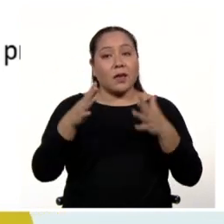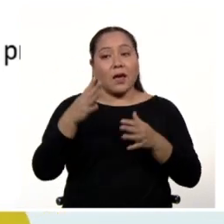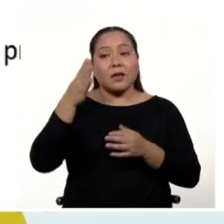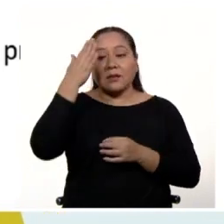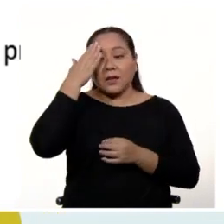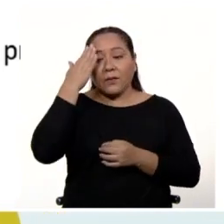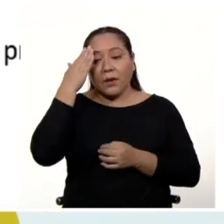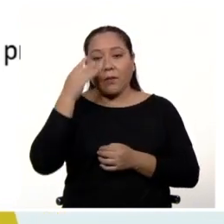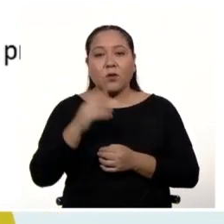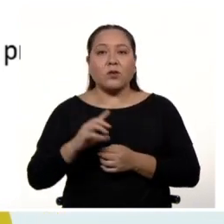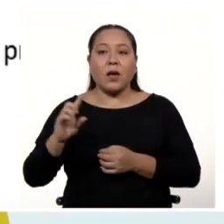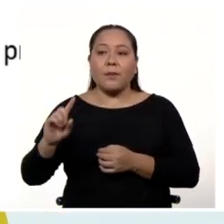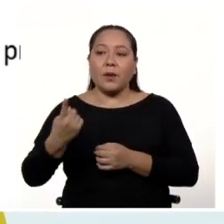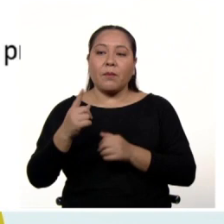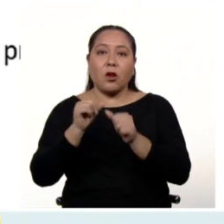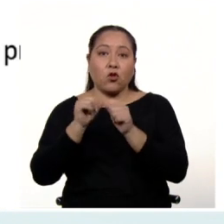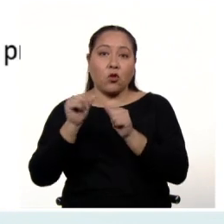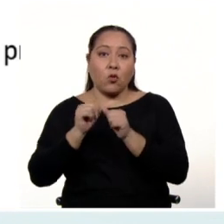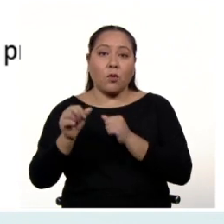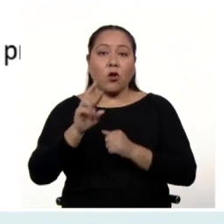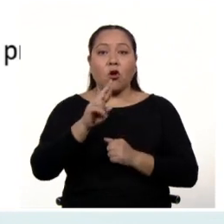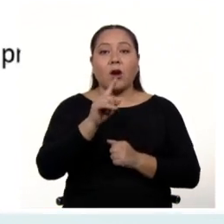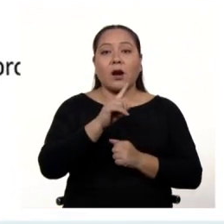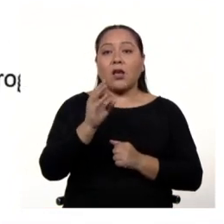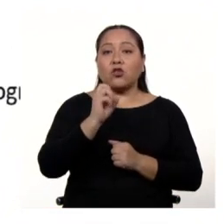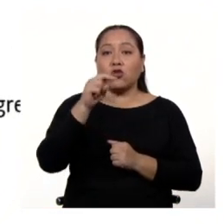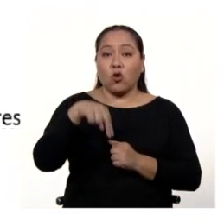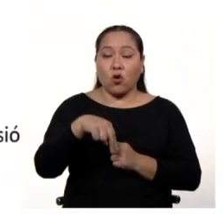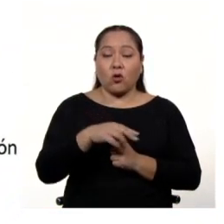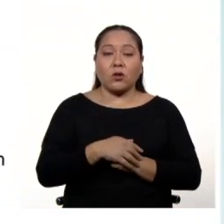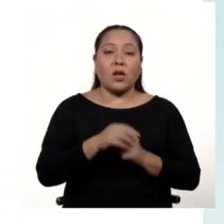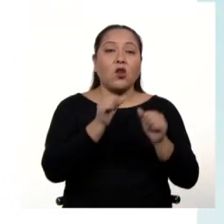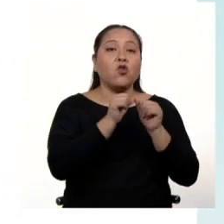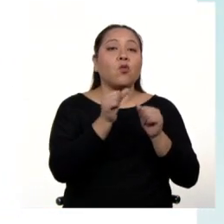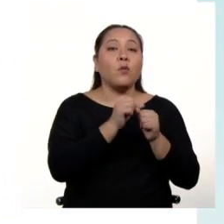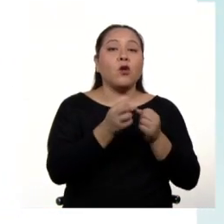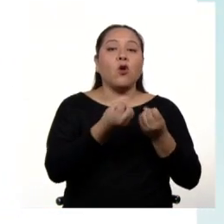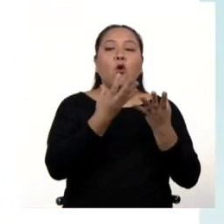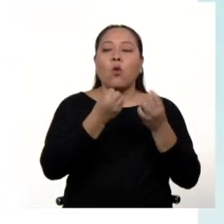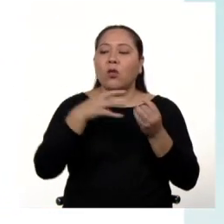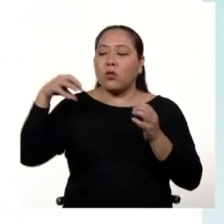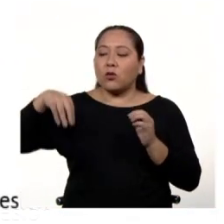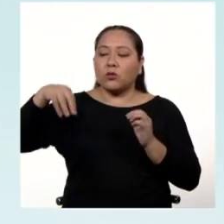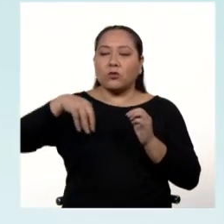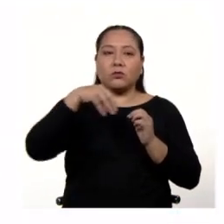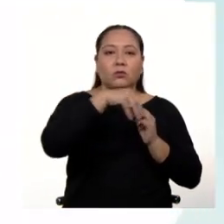como dato el primer término, la razón y el número de términos.